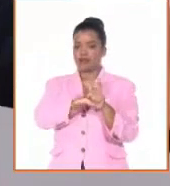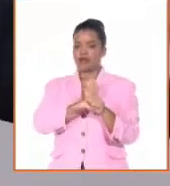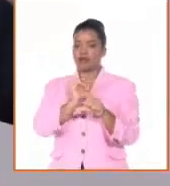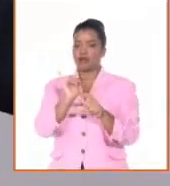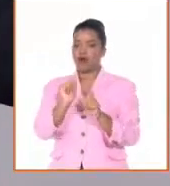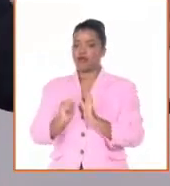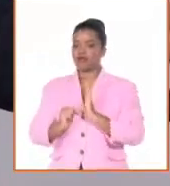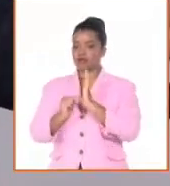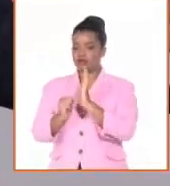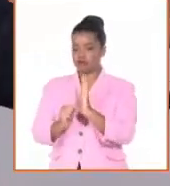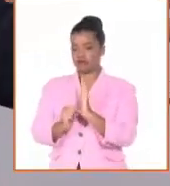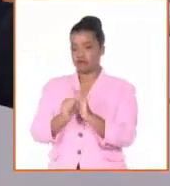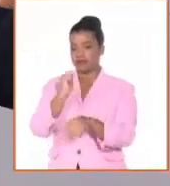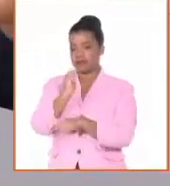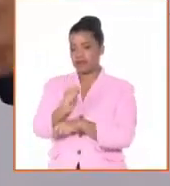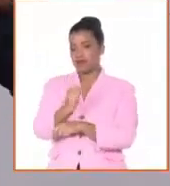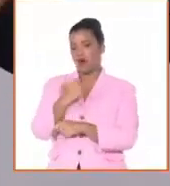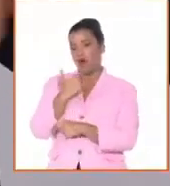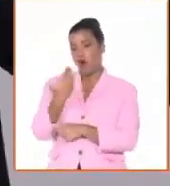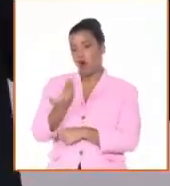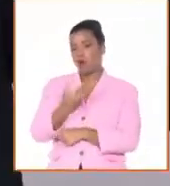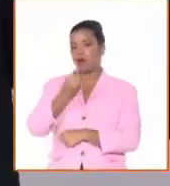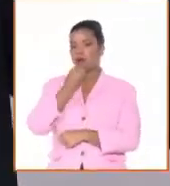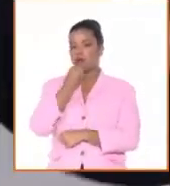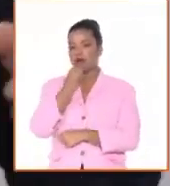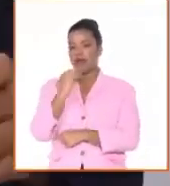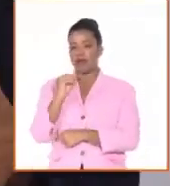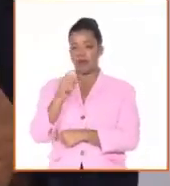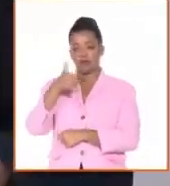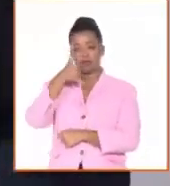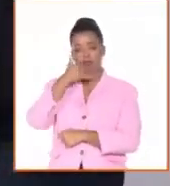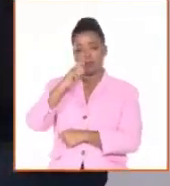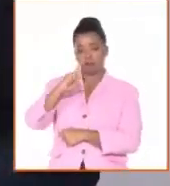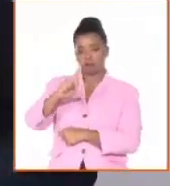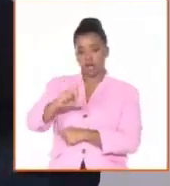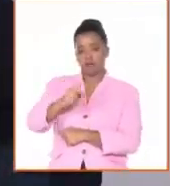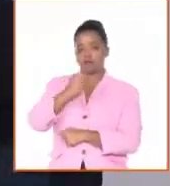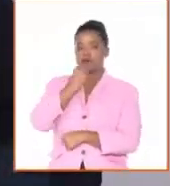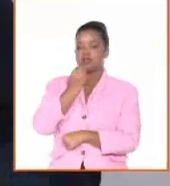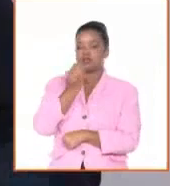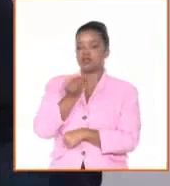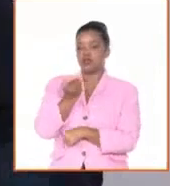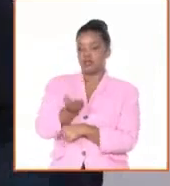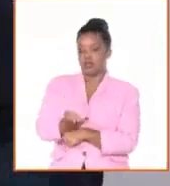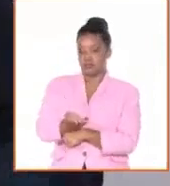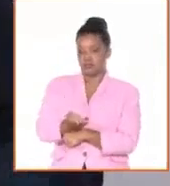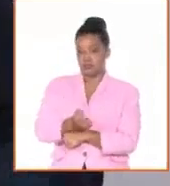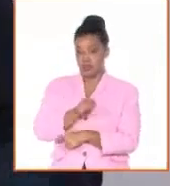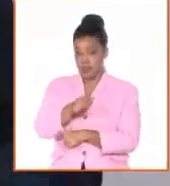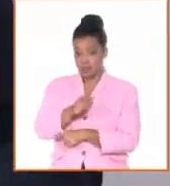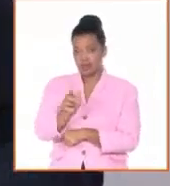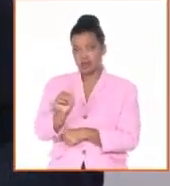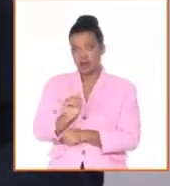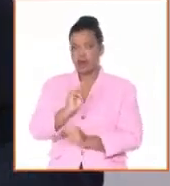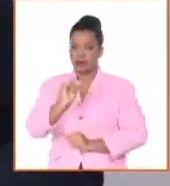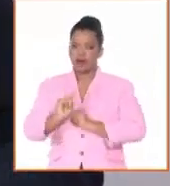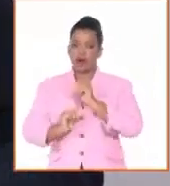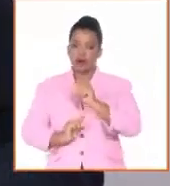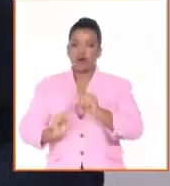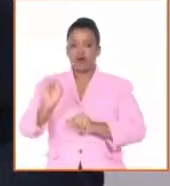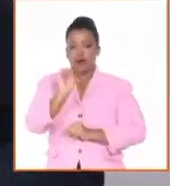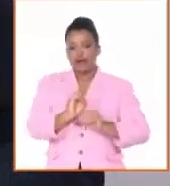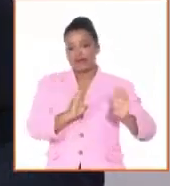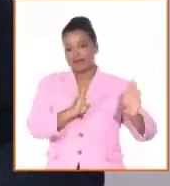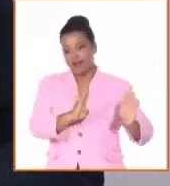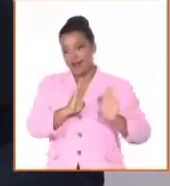lograr identificarse con el mismo y se puede canalizar la solicitud de manera que se vaya ordenando progresivamente